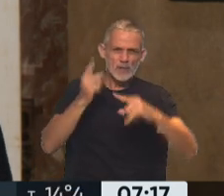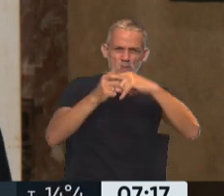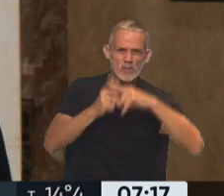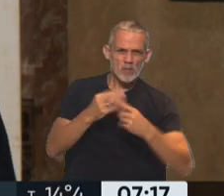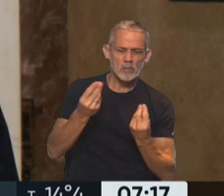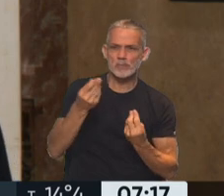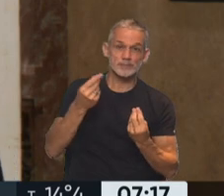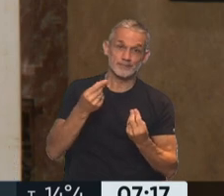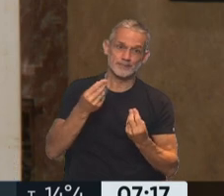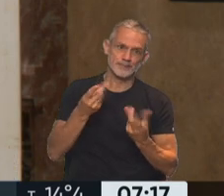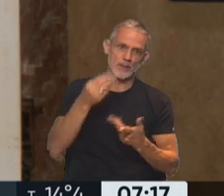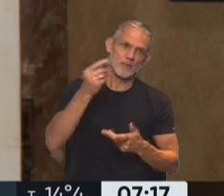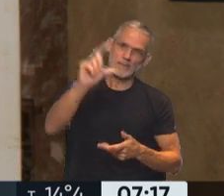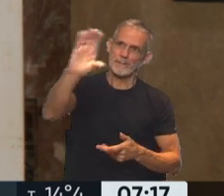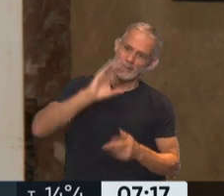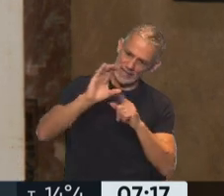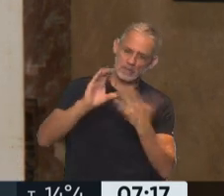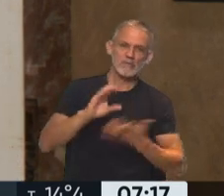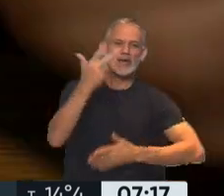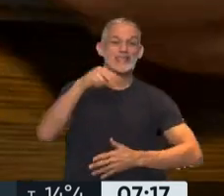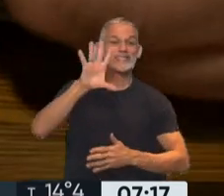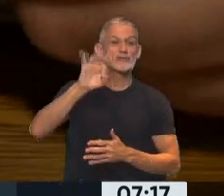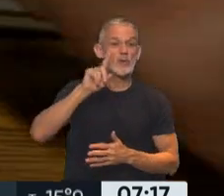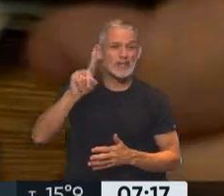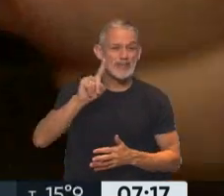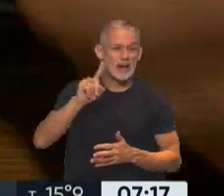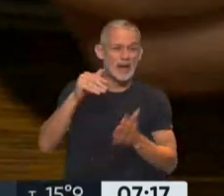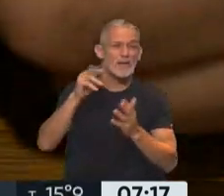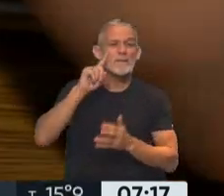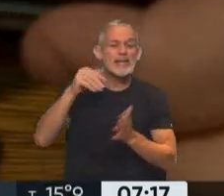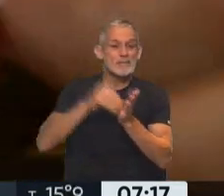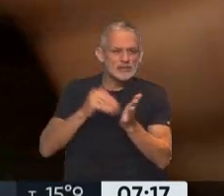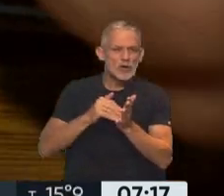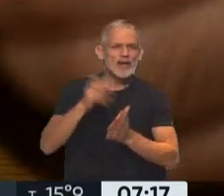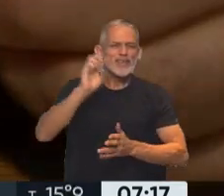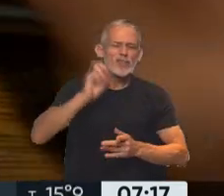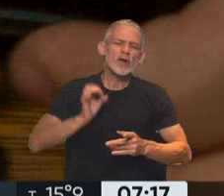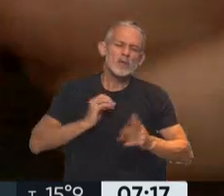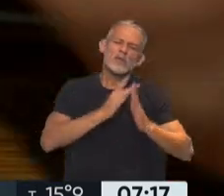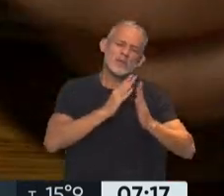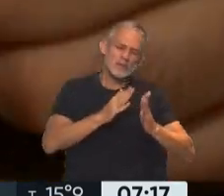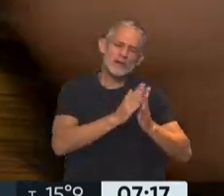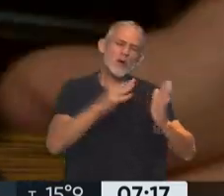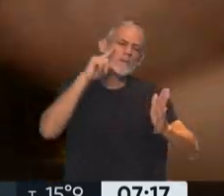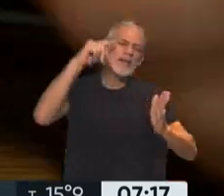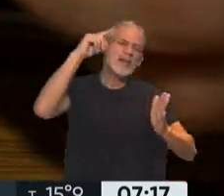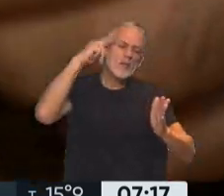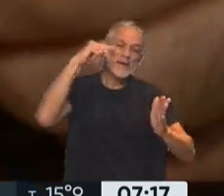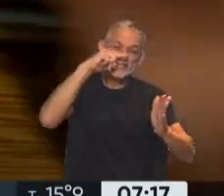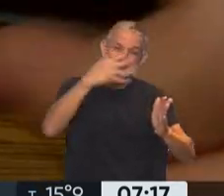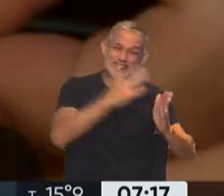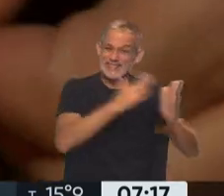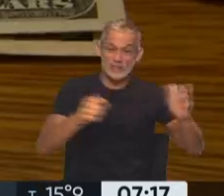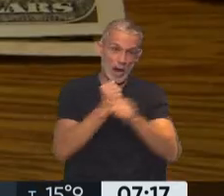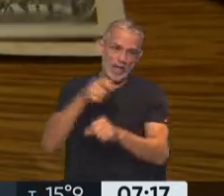tendencia uno tiene 350 mil millones de dólares de deuda desde 1975 hasta hoy y